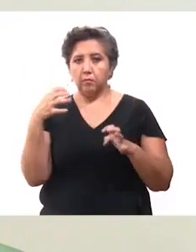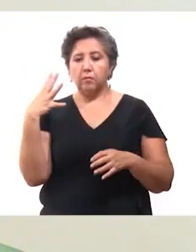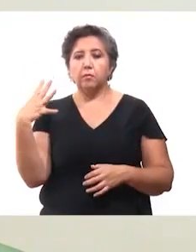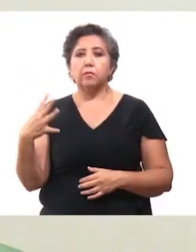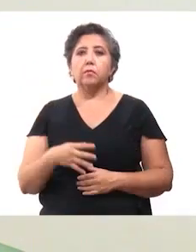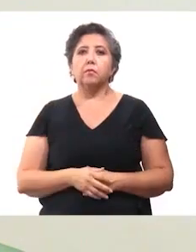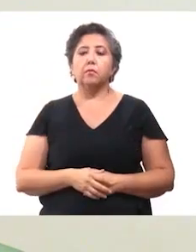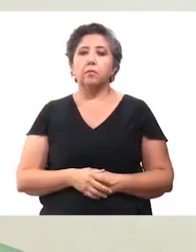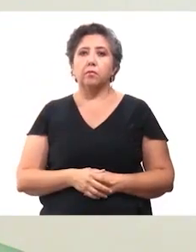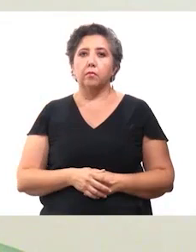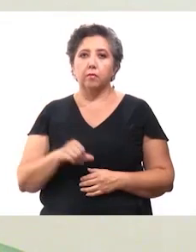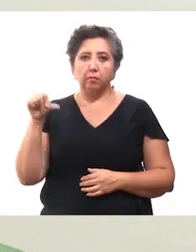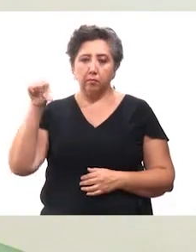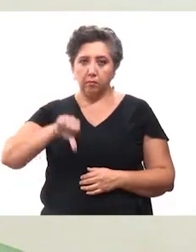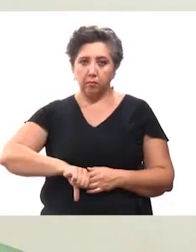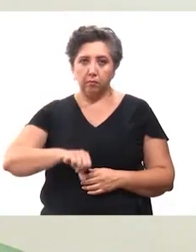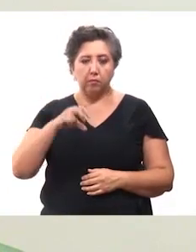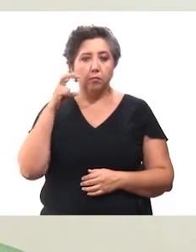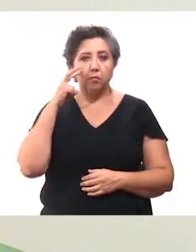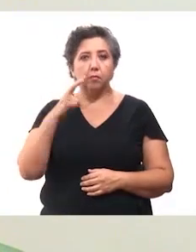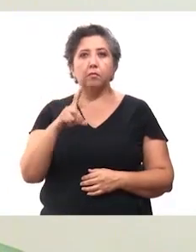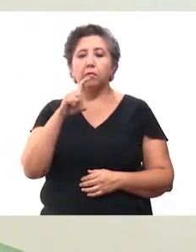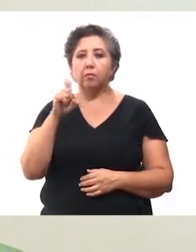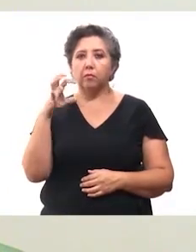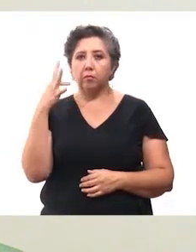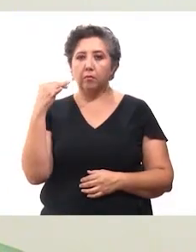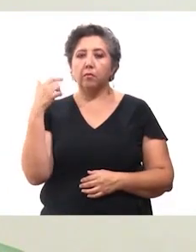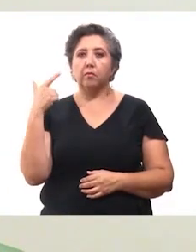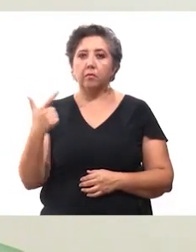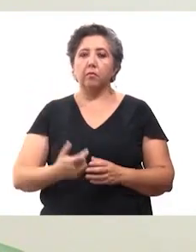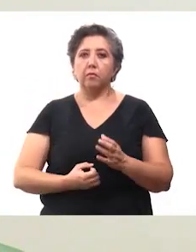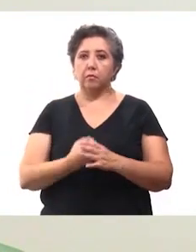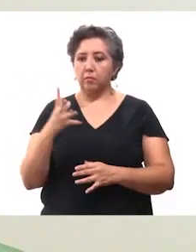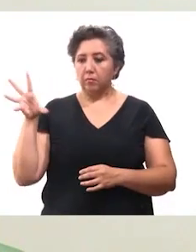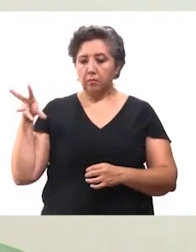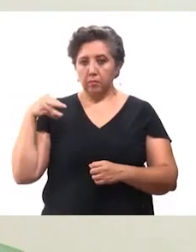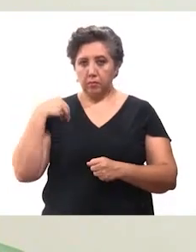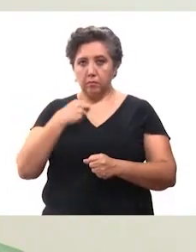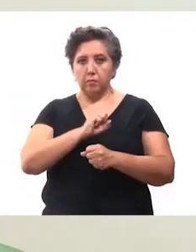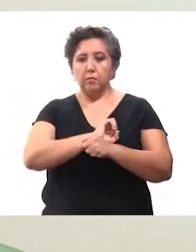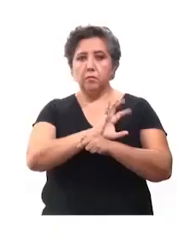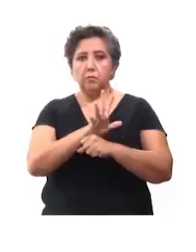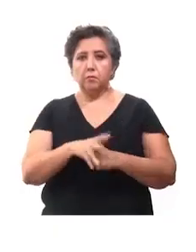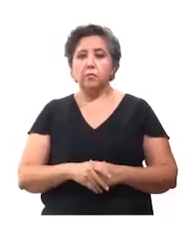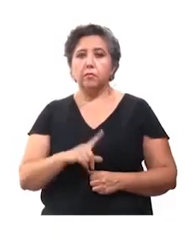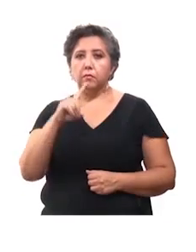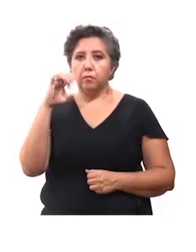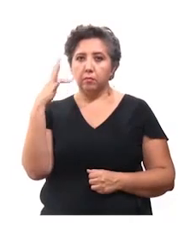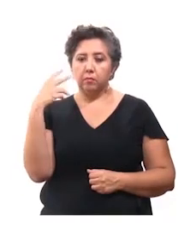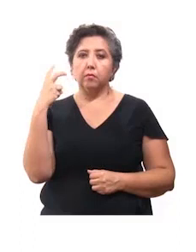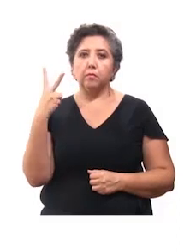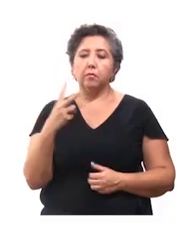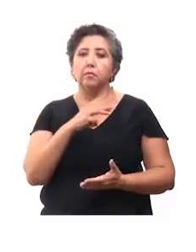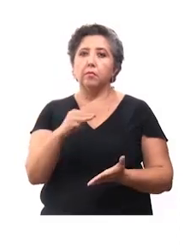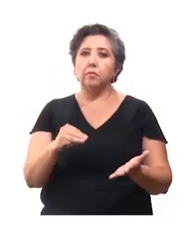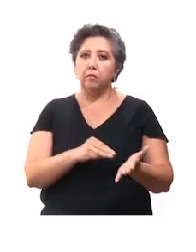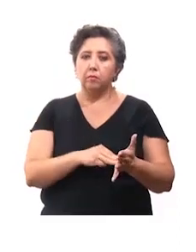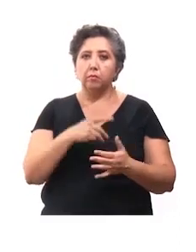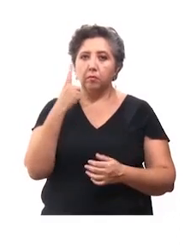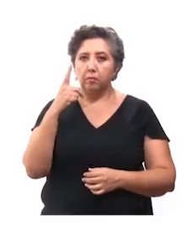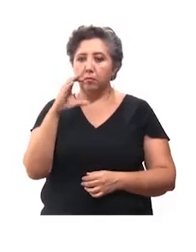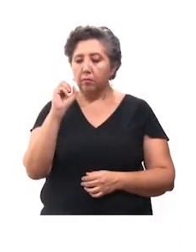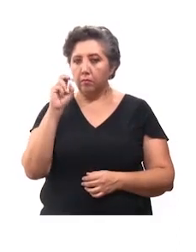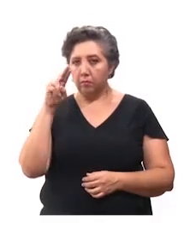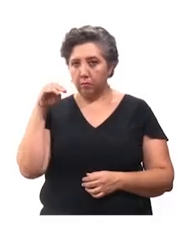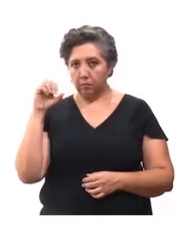74.604. Hoy se detectaron 157 nuevos contagios de coronavirus, 152 en Mérida, 1